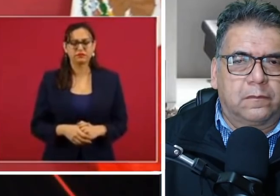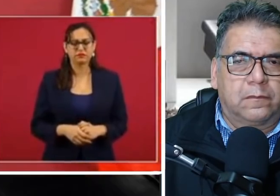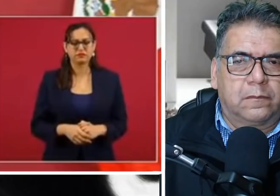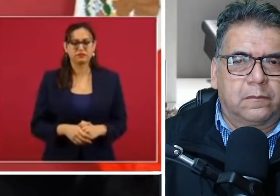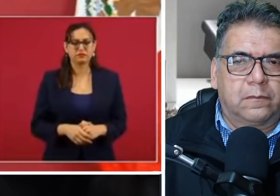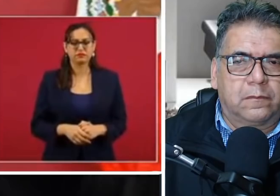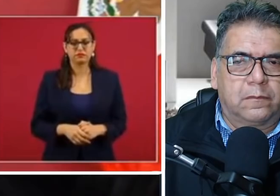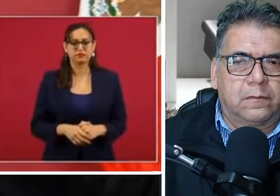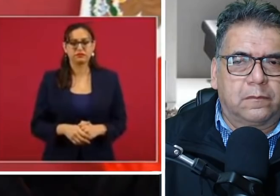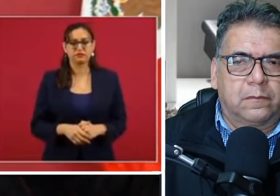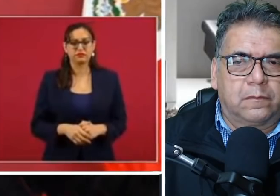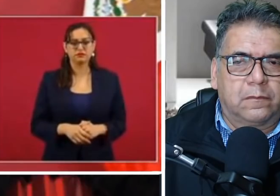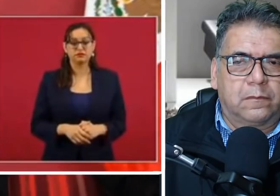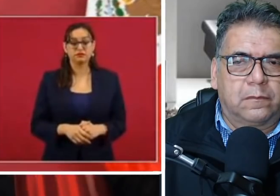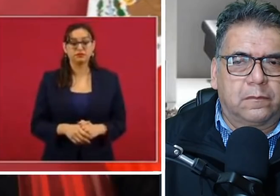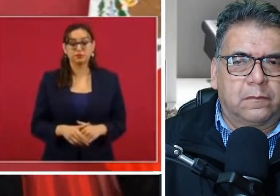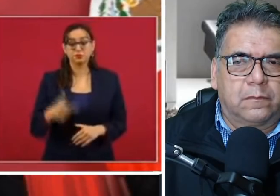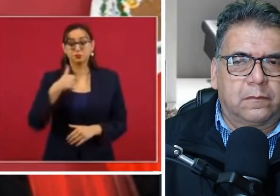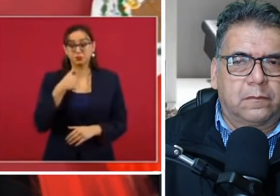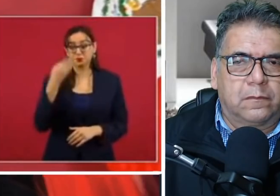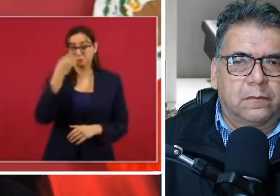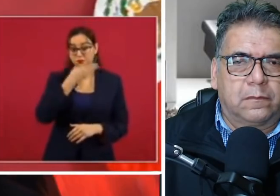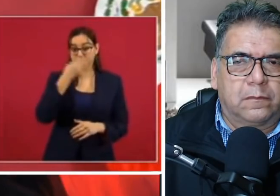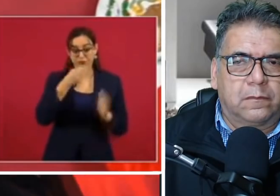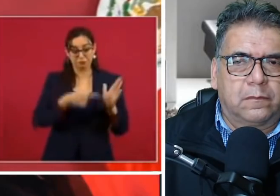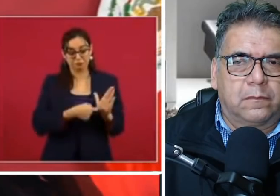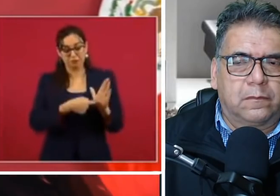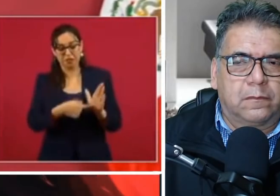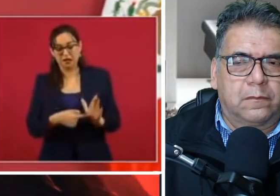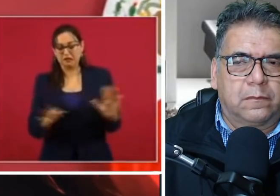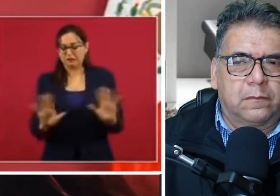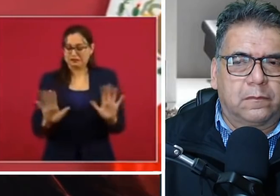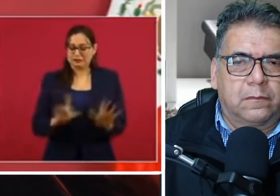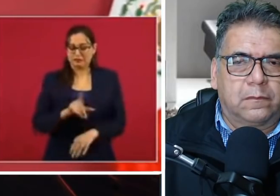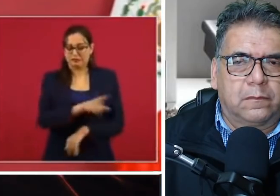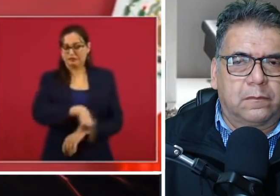usar como fuente los evangelios porque entonces se enojarían mucho.